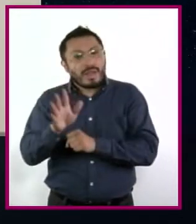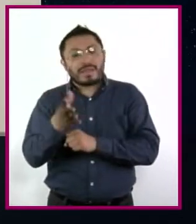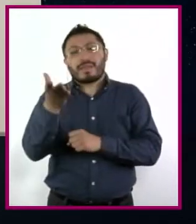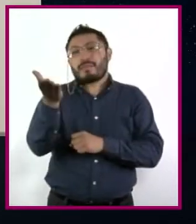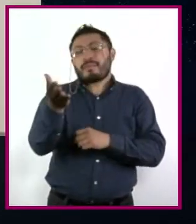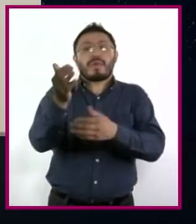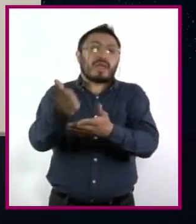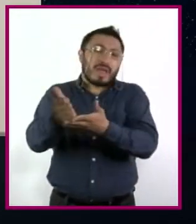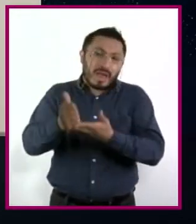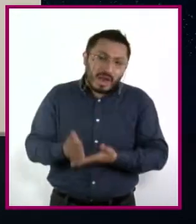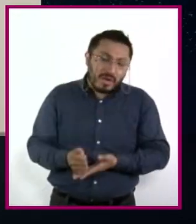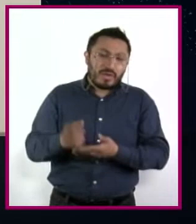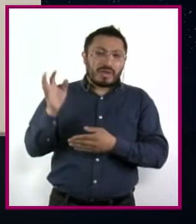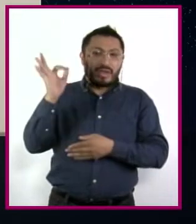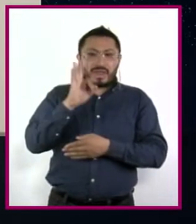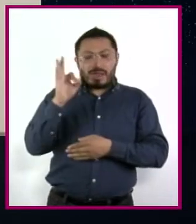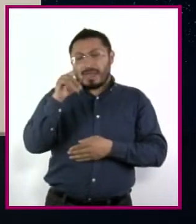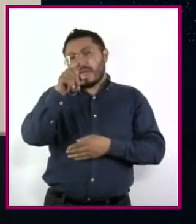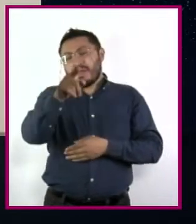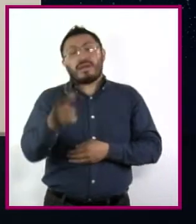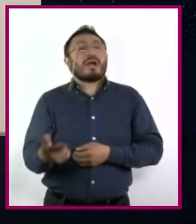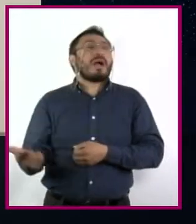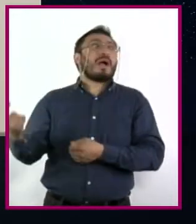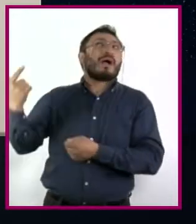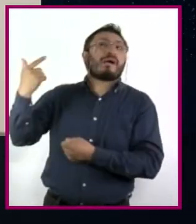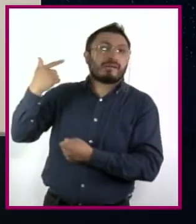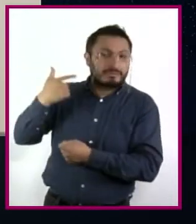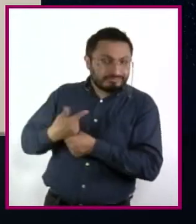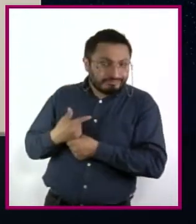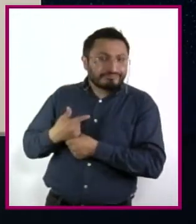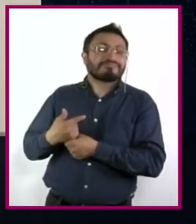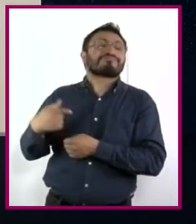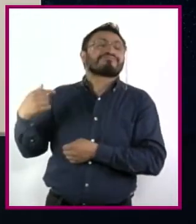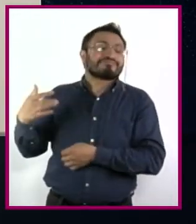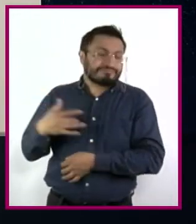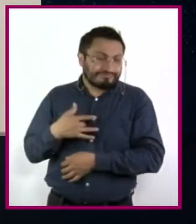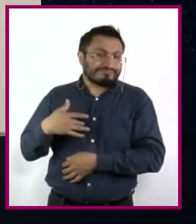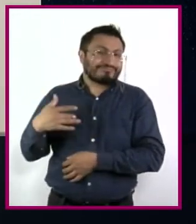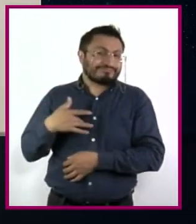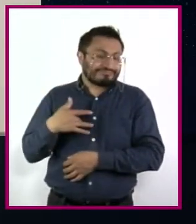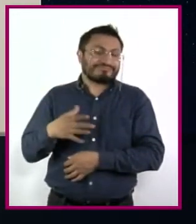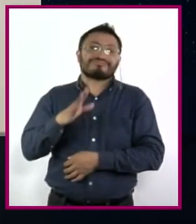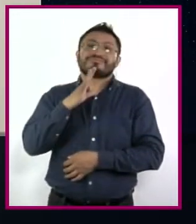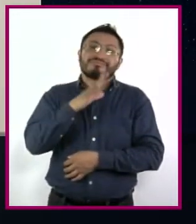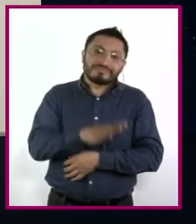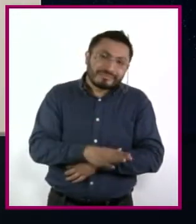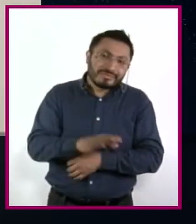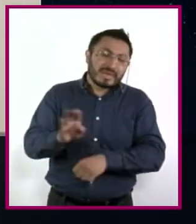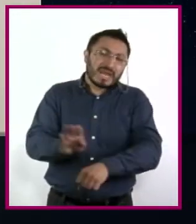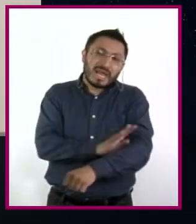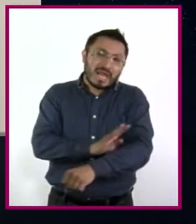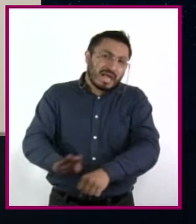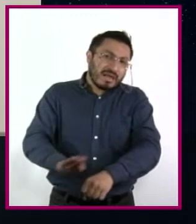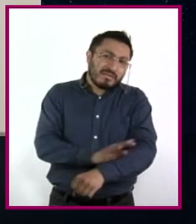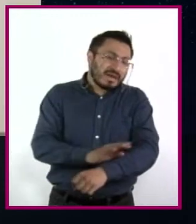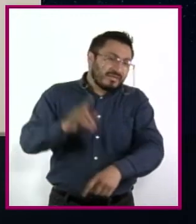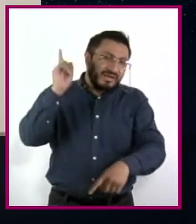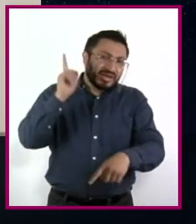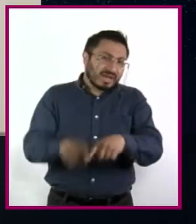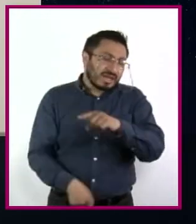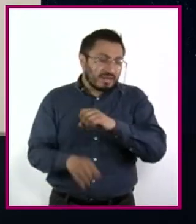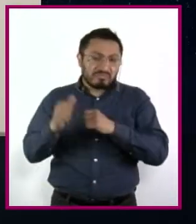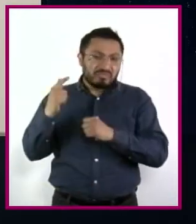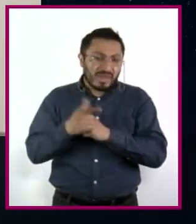ayuda cuando tú identifiques que está mermando tu bienestar o tu tranquilidad. Puedes